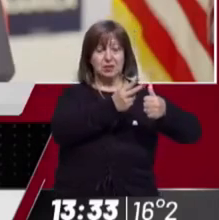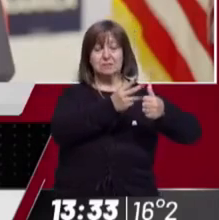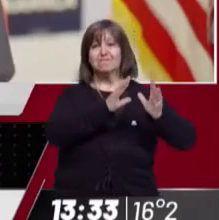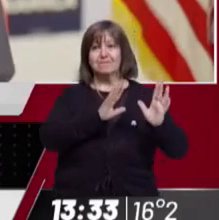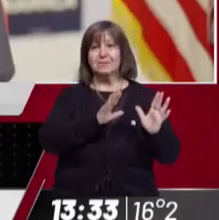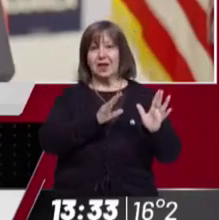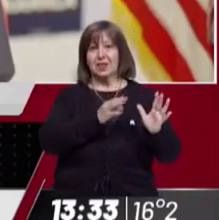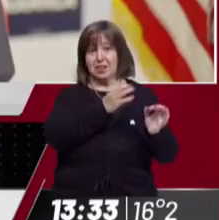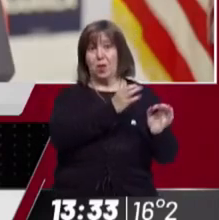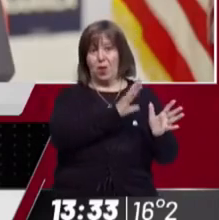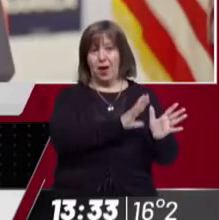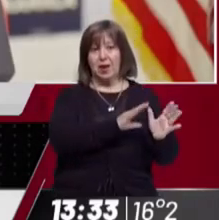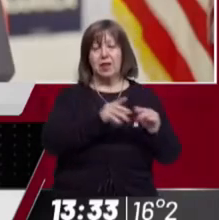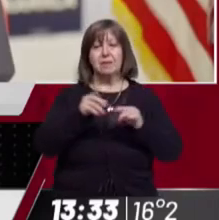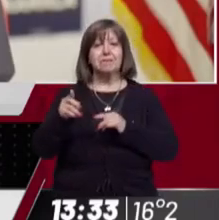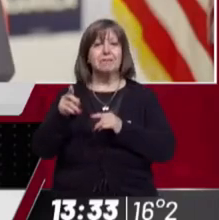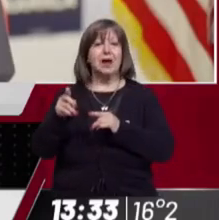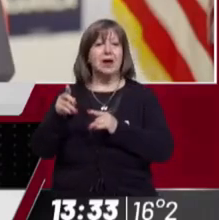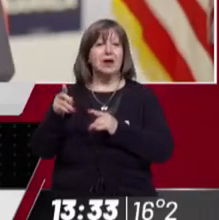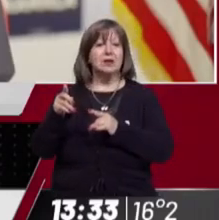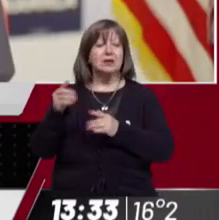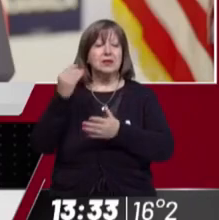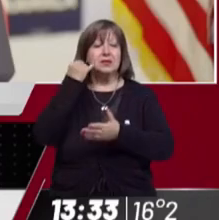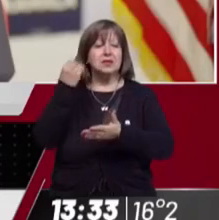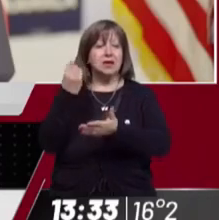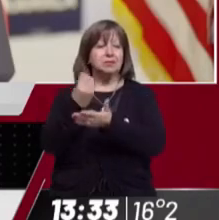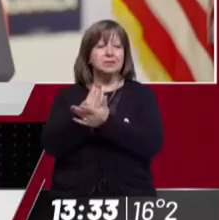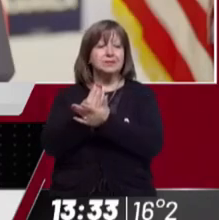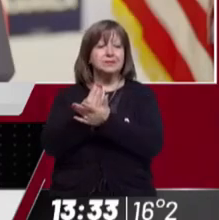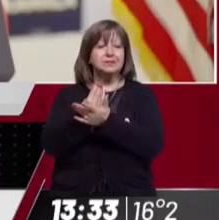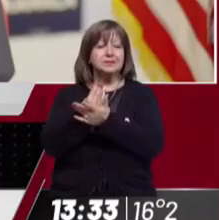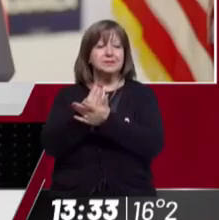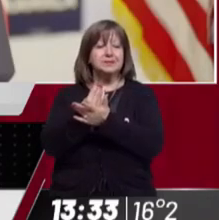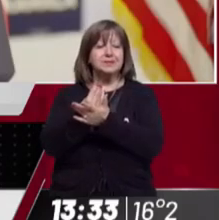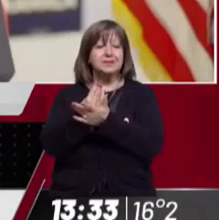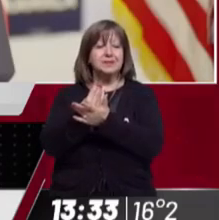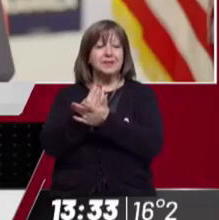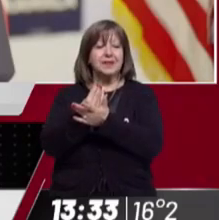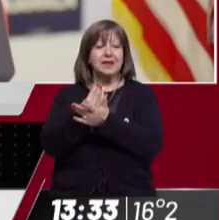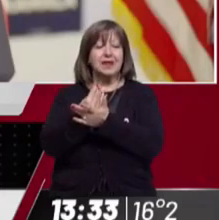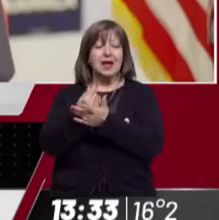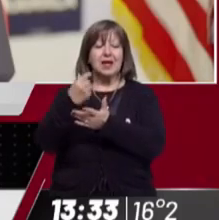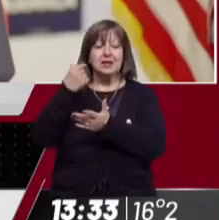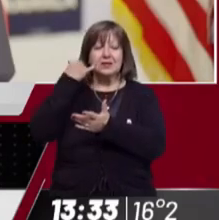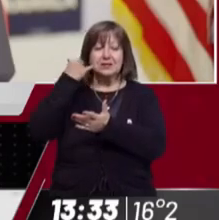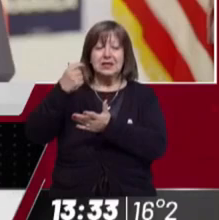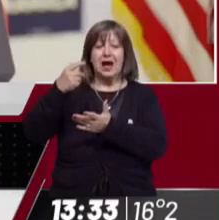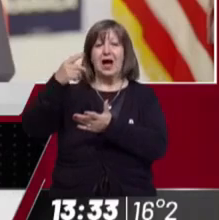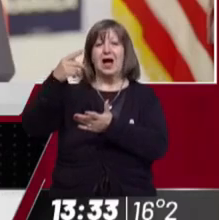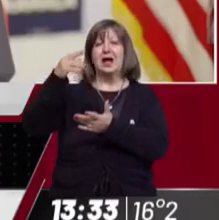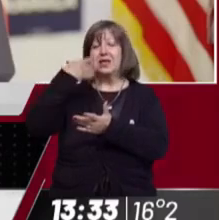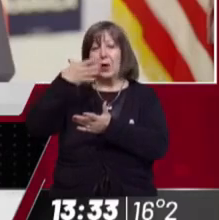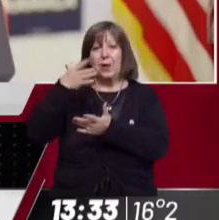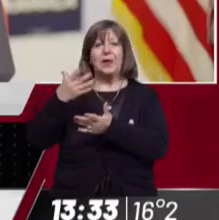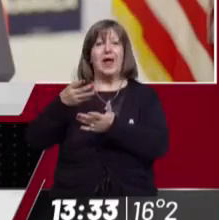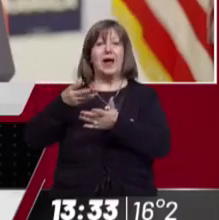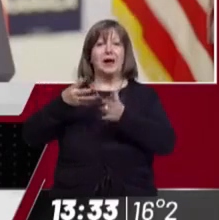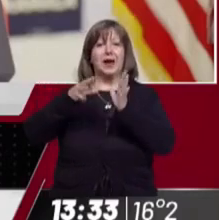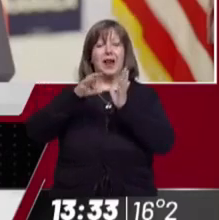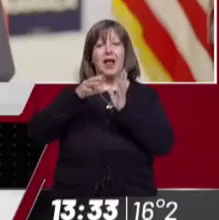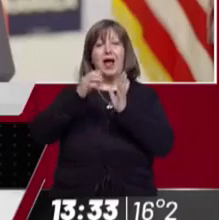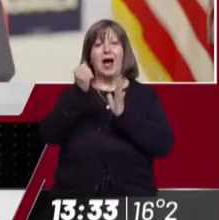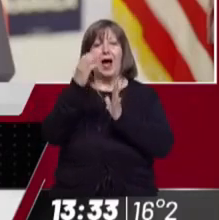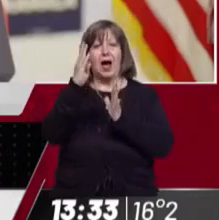Vance. Pero digo, nos encontramos frente a una elección absolutamente atípica. Ella va a hablar del aborto, del cannabis libre,